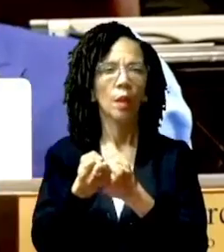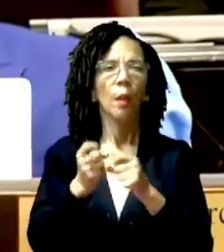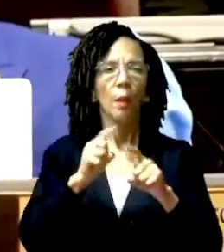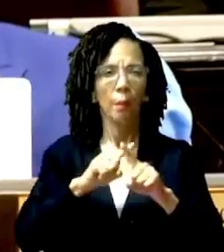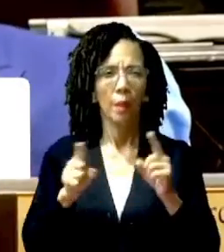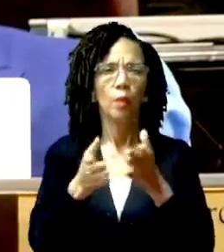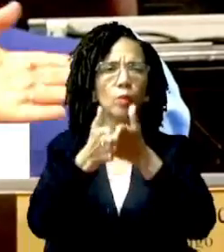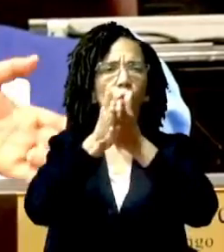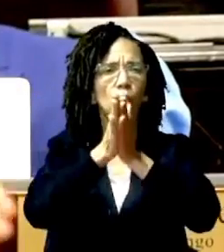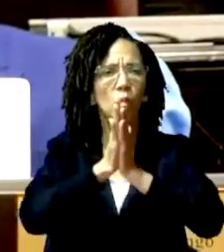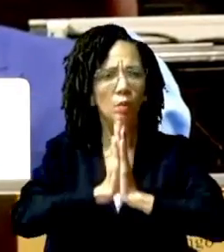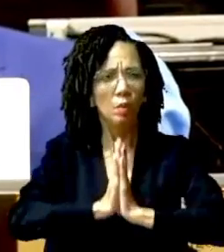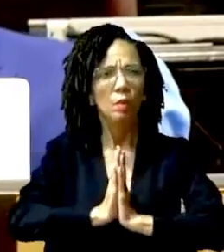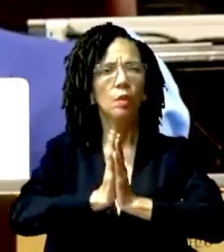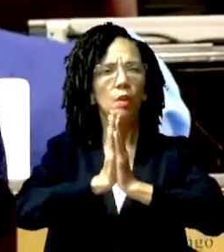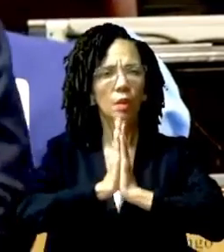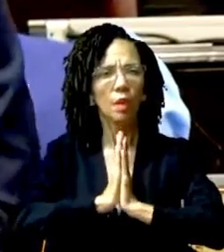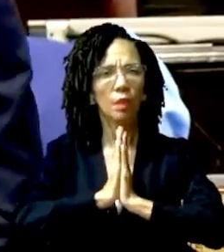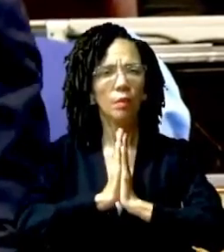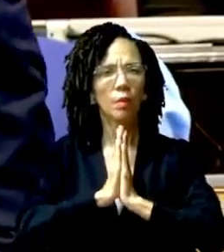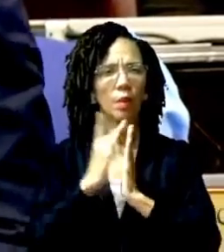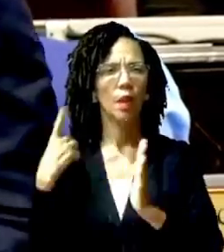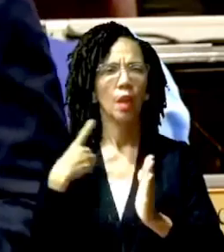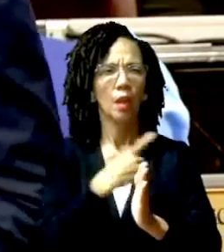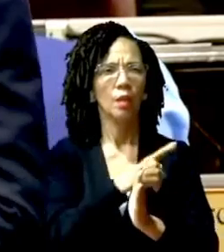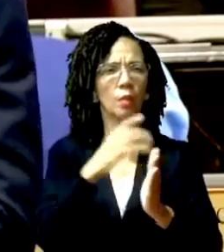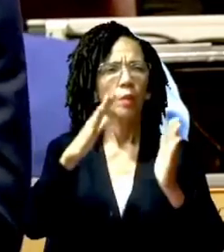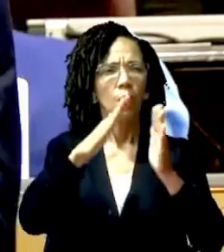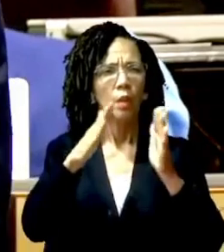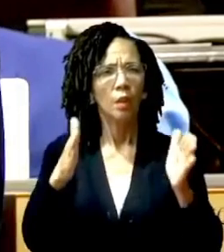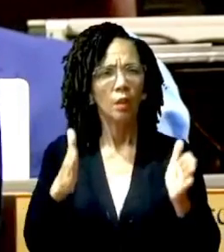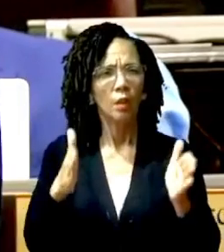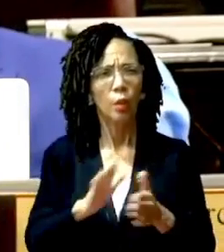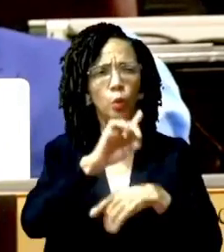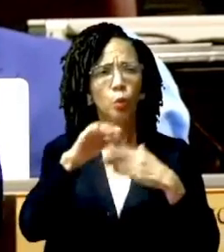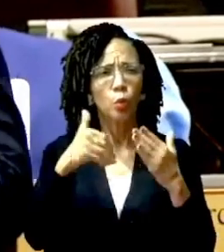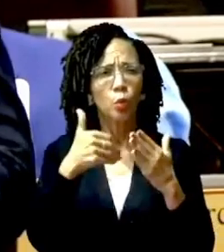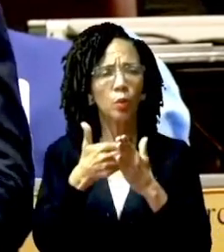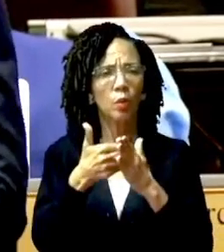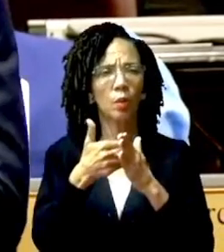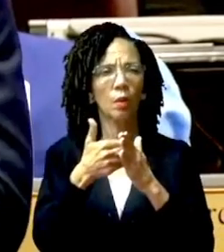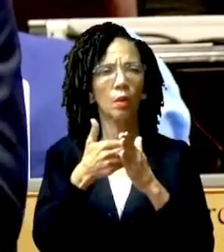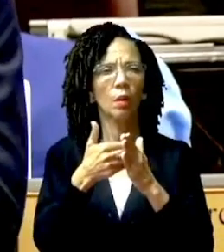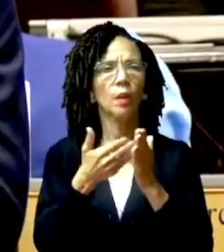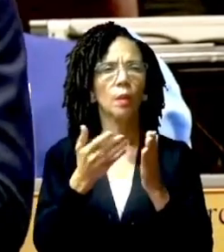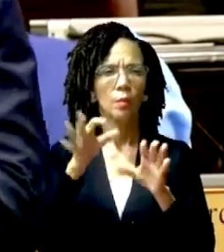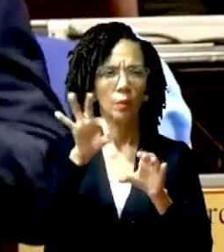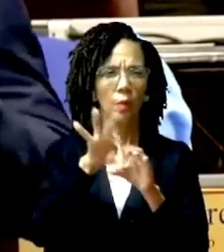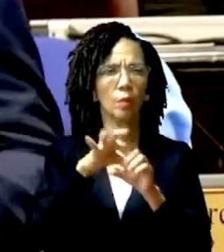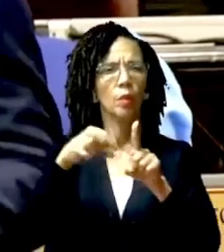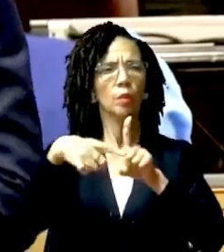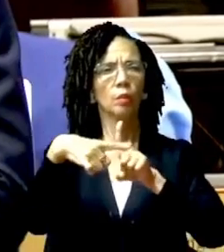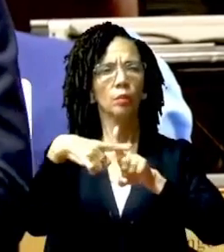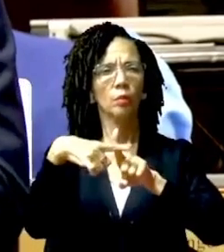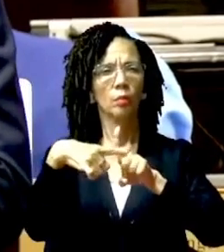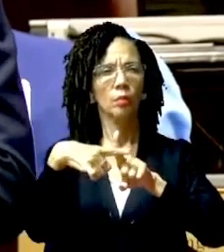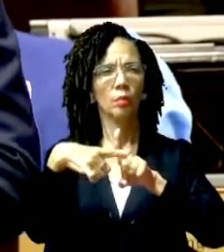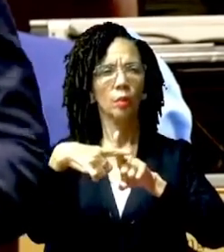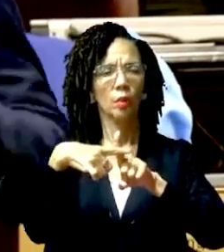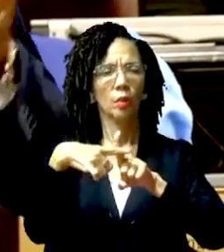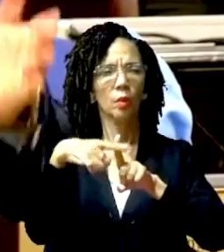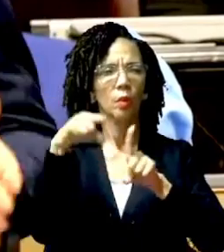estamos solicitándole a todos los honorables el voto favorable de esta iniciativa, de este proyecto de resolución para la